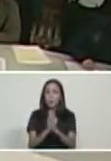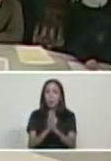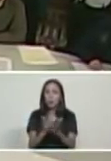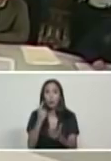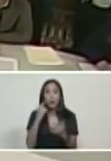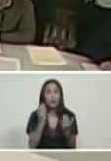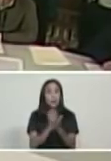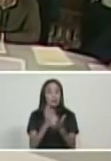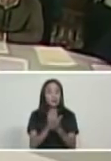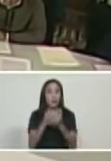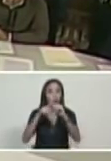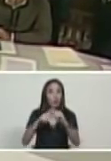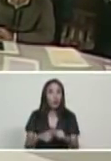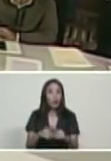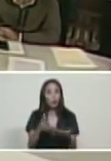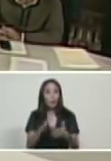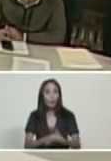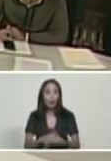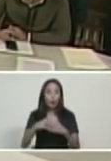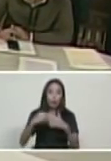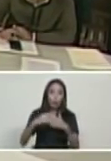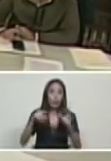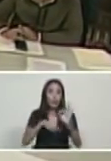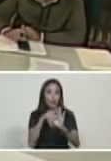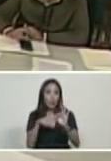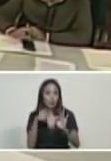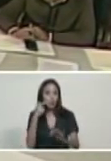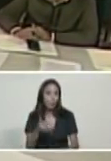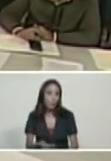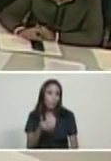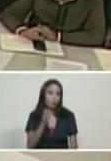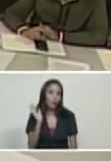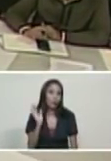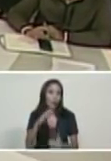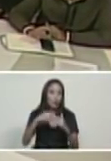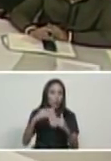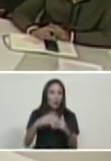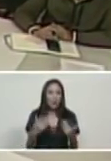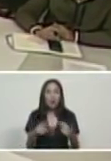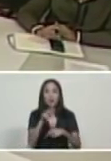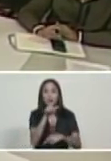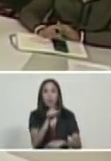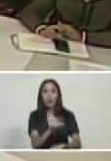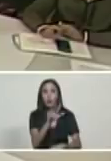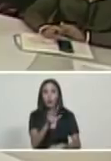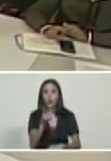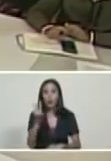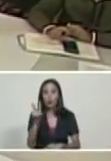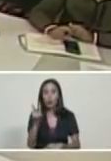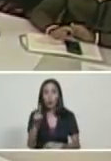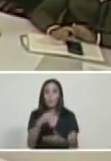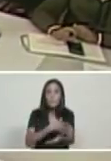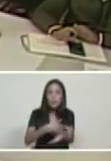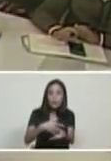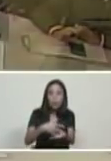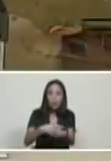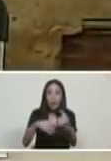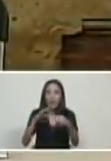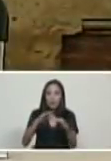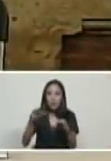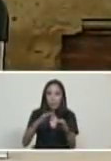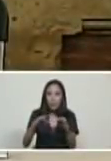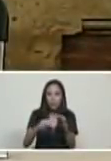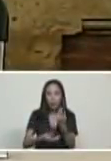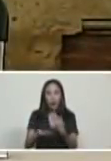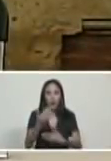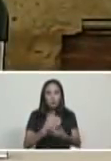tengamos la referencia en las monedas internacionales convertibles. 132 millones de petro en las rondas de